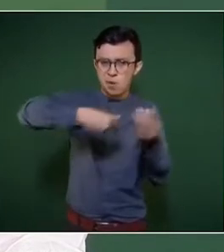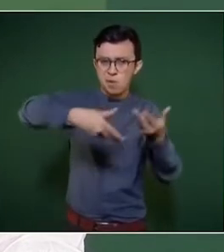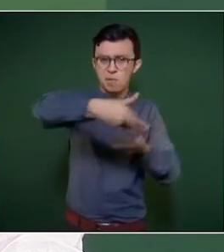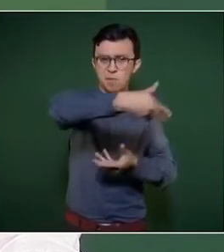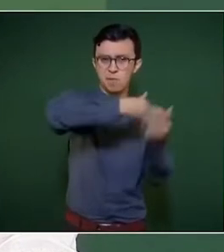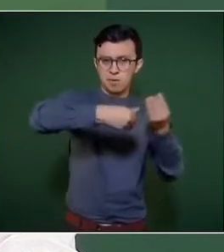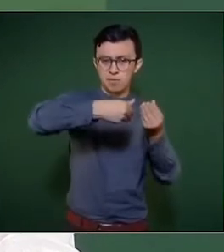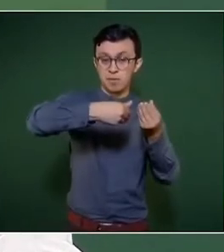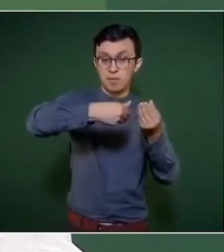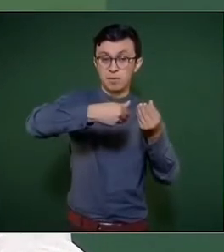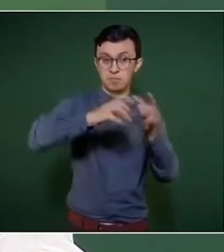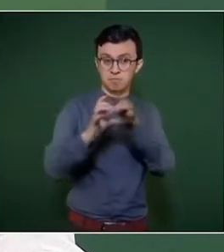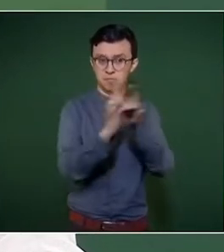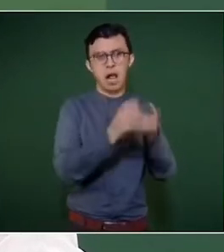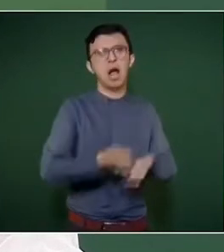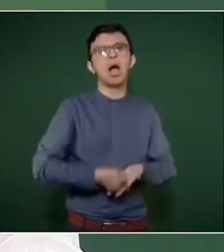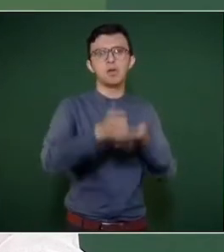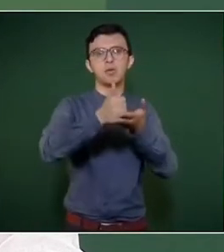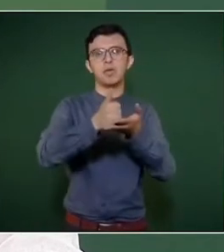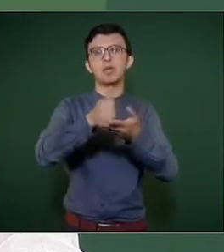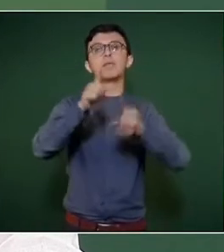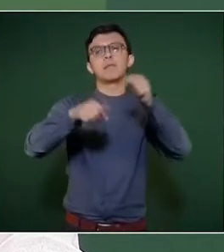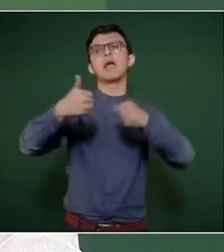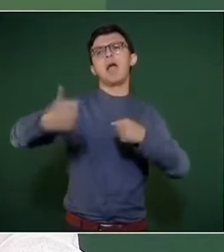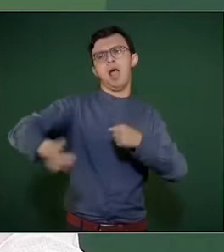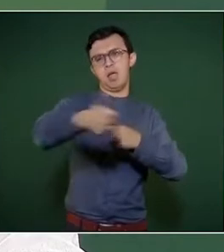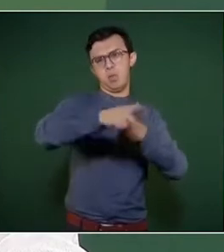nuestras soberanías.